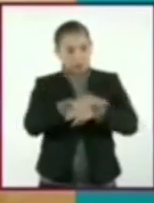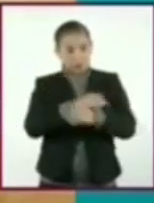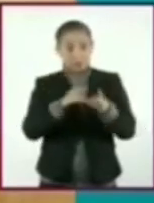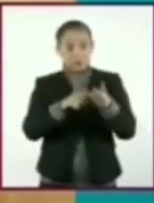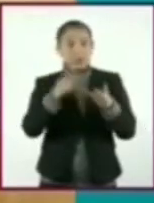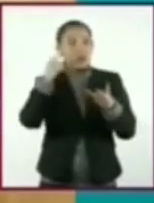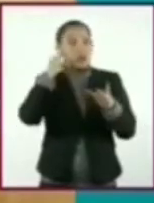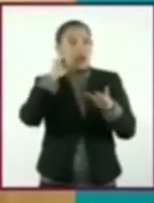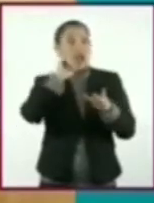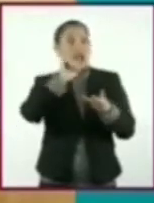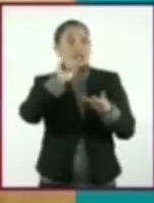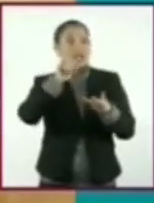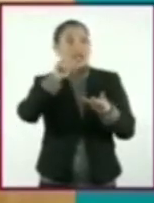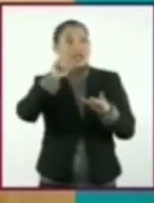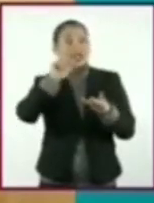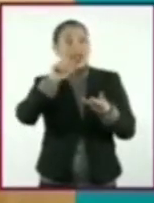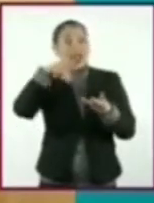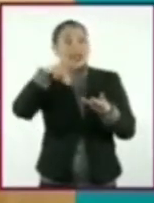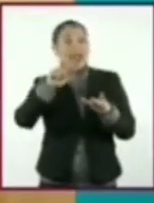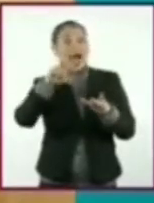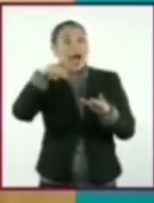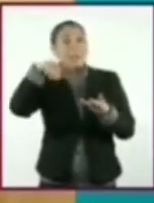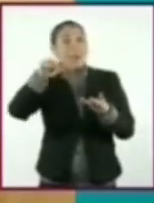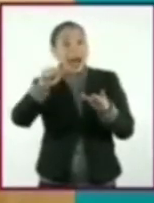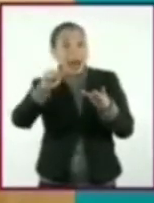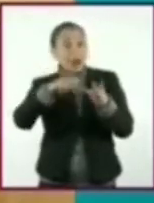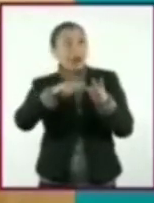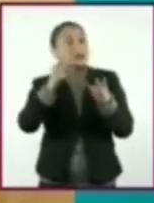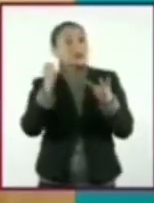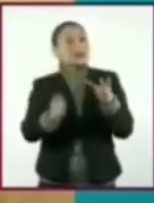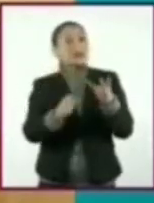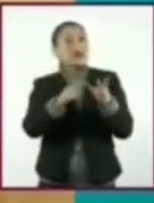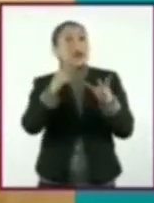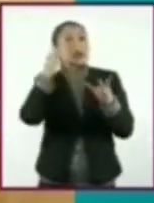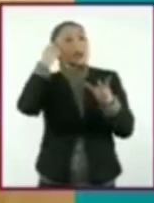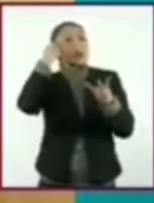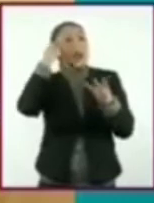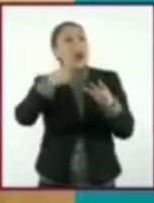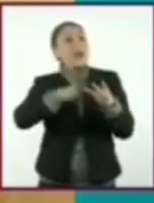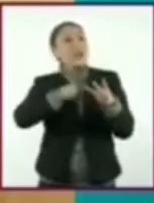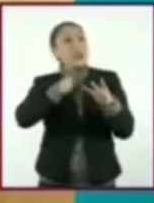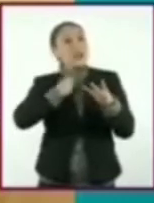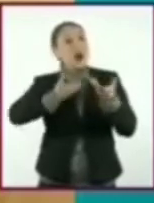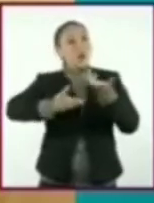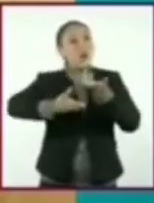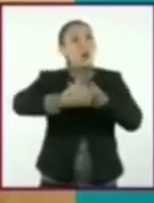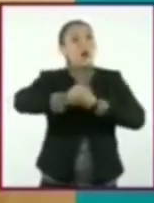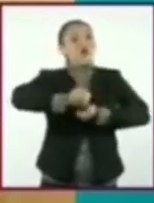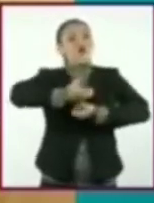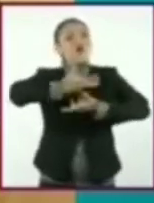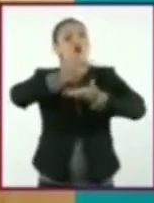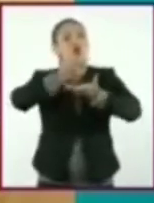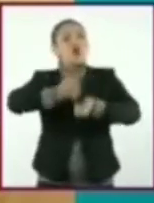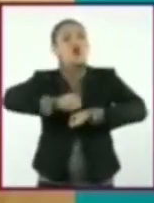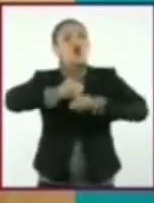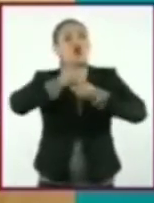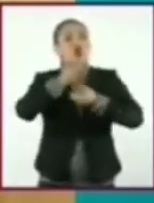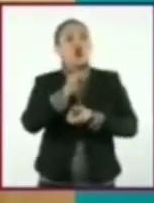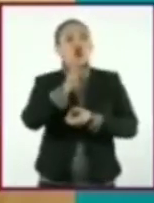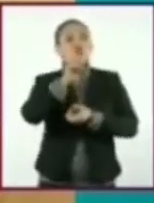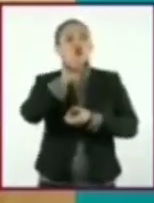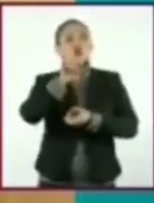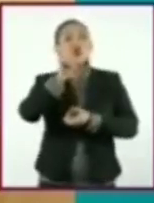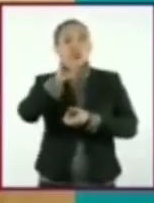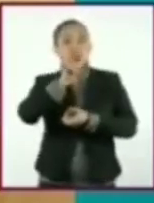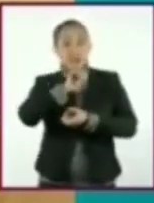el sonido Satanama lo que nos recuerda es que esta vida es fluidez. Y como es fluidez, hay posibilidad